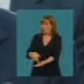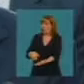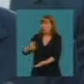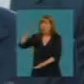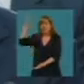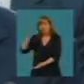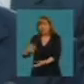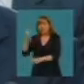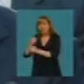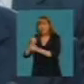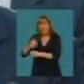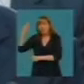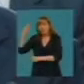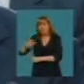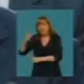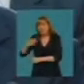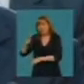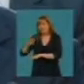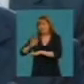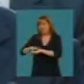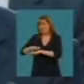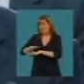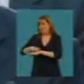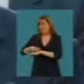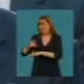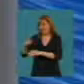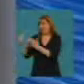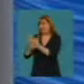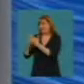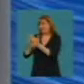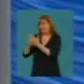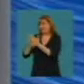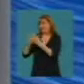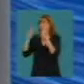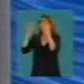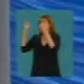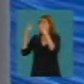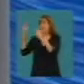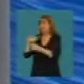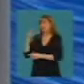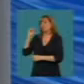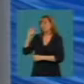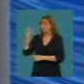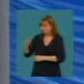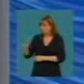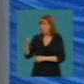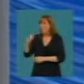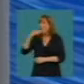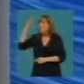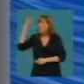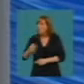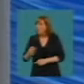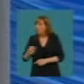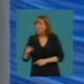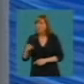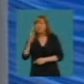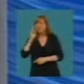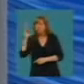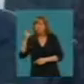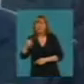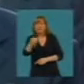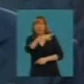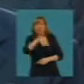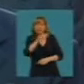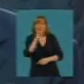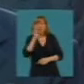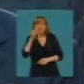desempeñar con lealtad y patriotismo el cargo de Ministro de Turismo para el que habéis sido nombrando, cumpliendo y haciendo cumplir, en